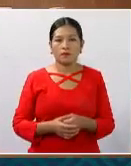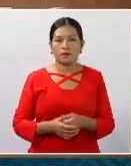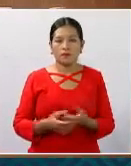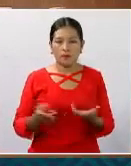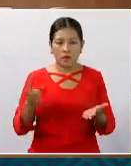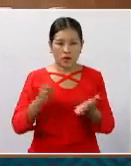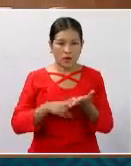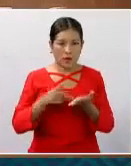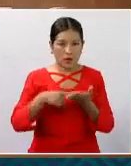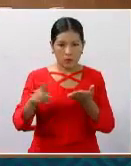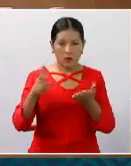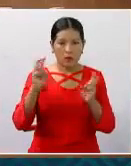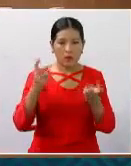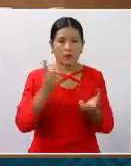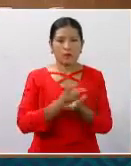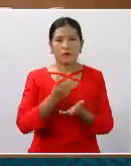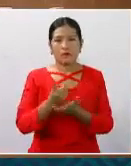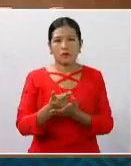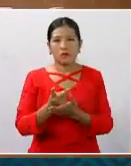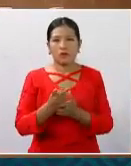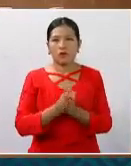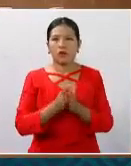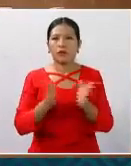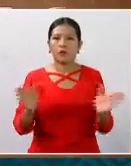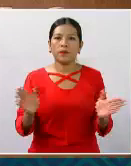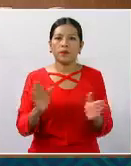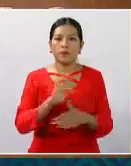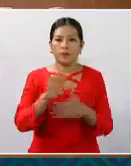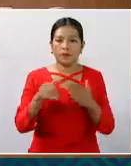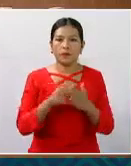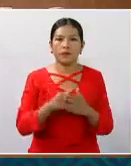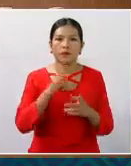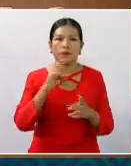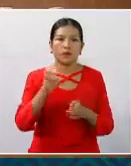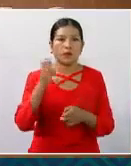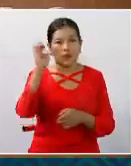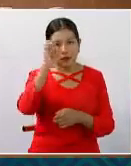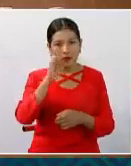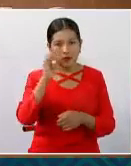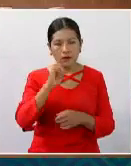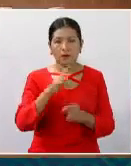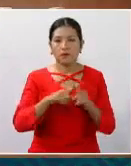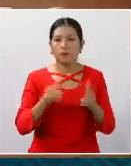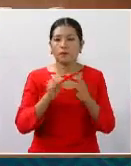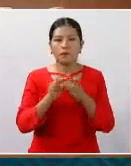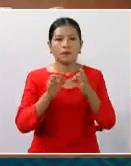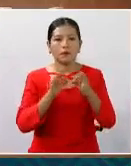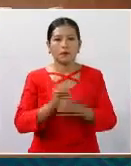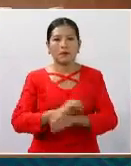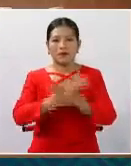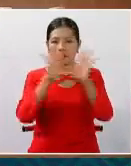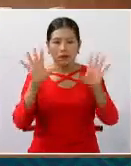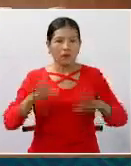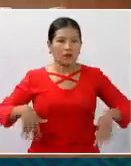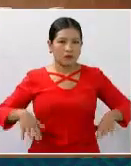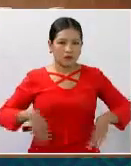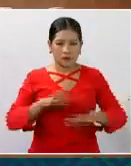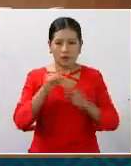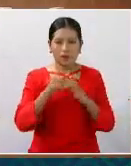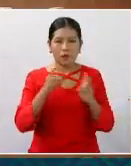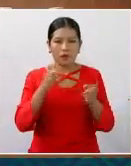aprobando el presupuesto general del Estado y sin aclarar los perjuicios que ha conllevado aprobar